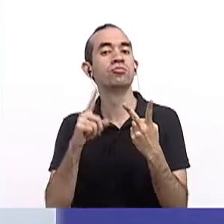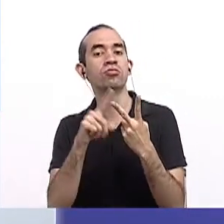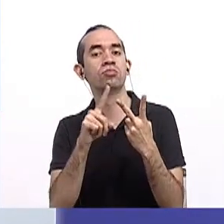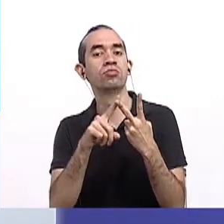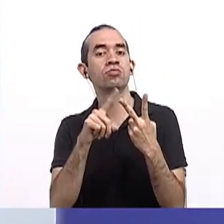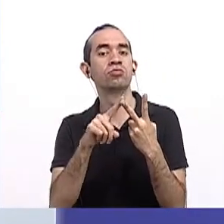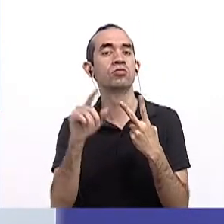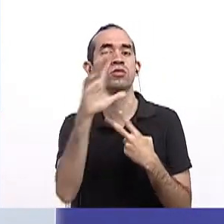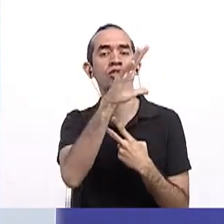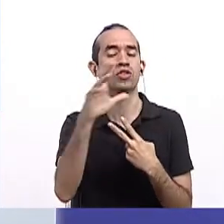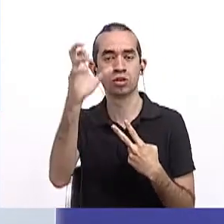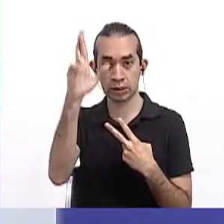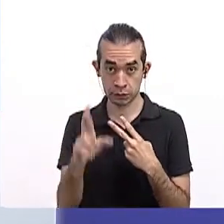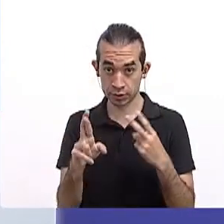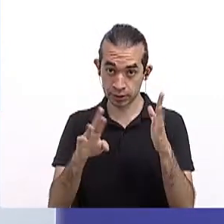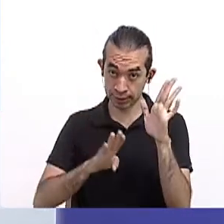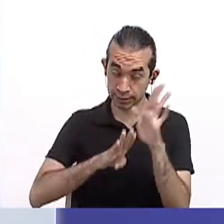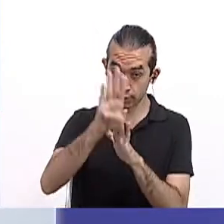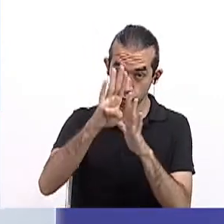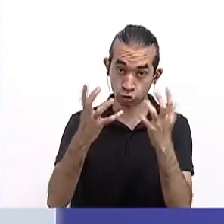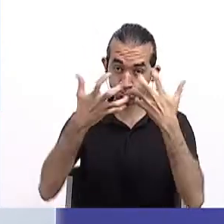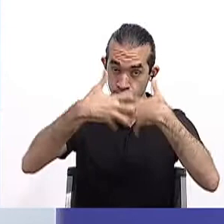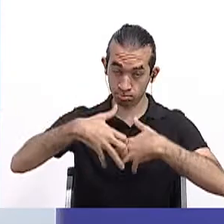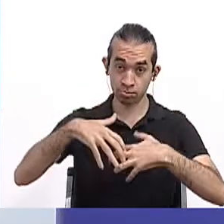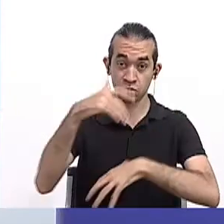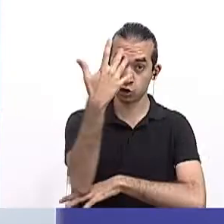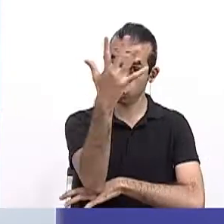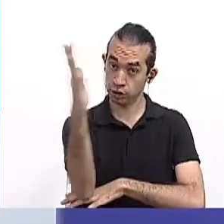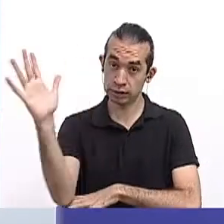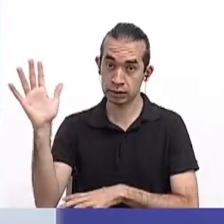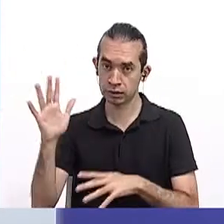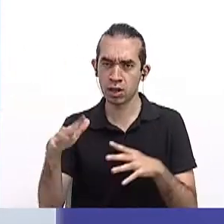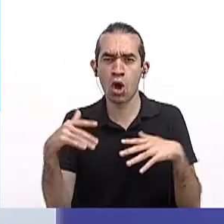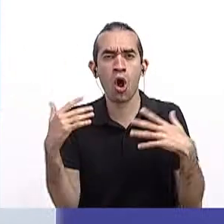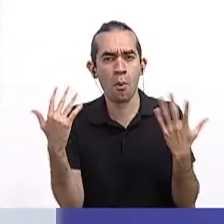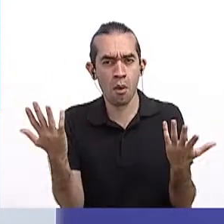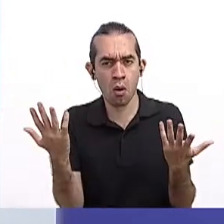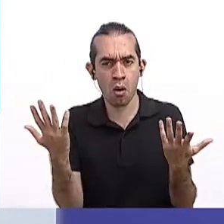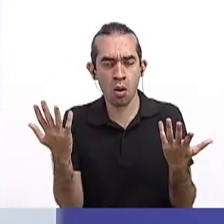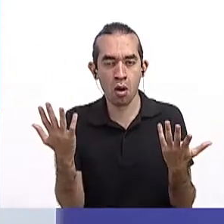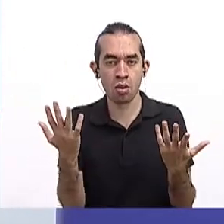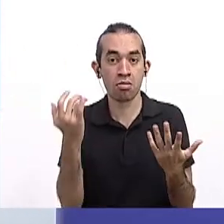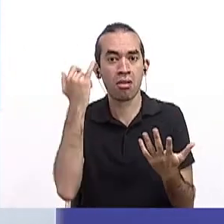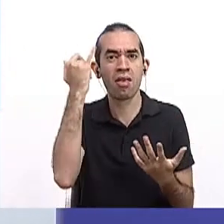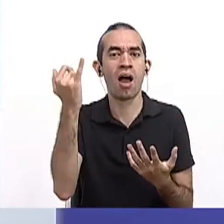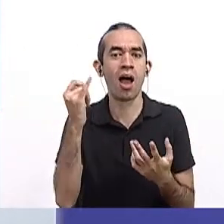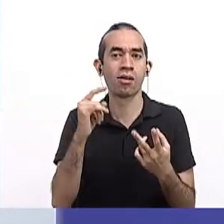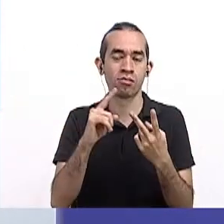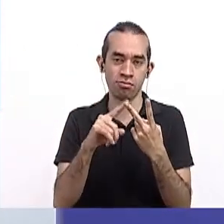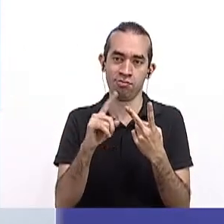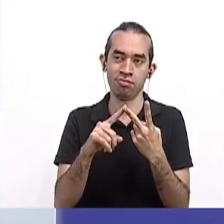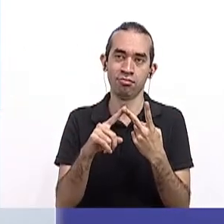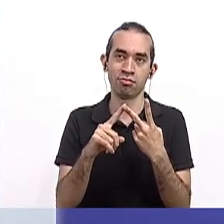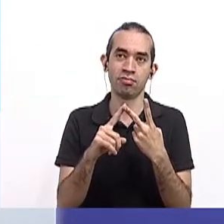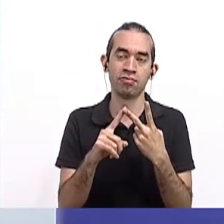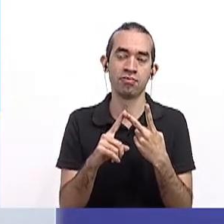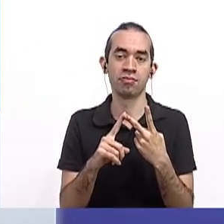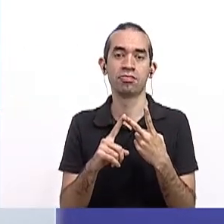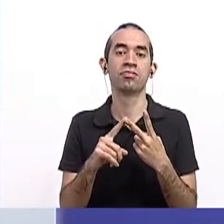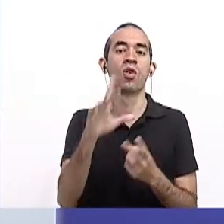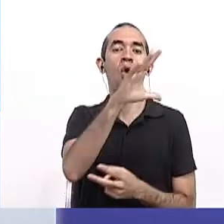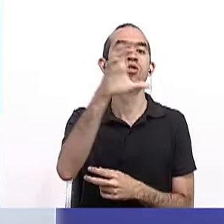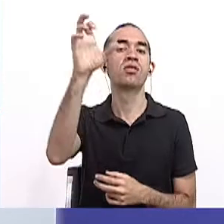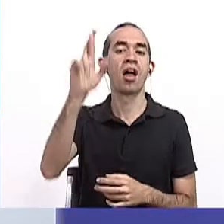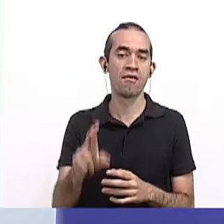Rica en materia de desarrollo sostenible? ¿Tienen una idea ustedes? Bueno, esa es la segunda pregunta. ¿Cómo está Costa